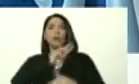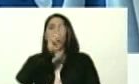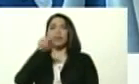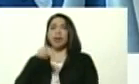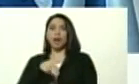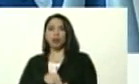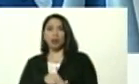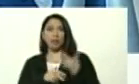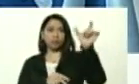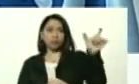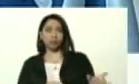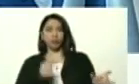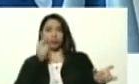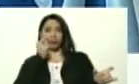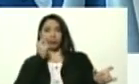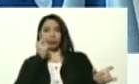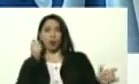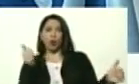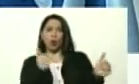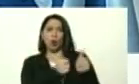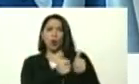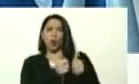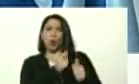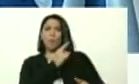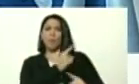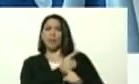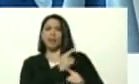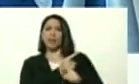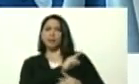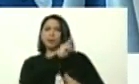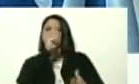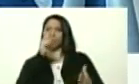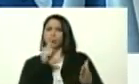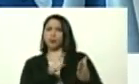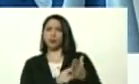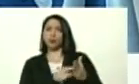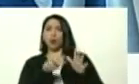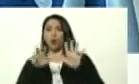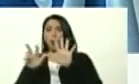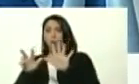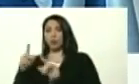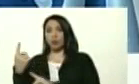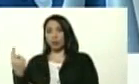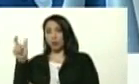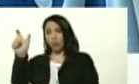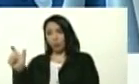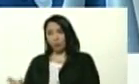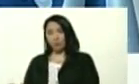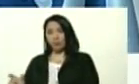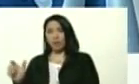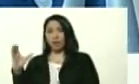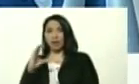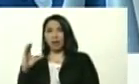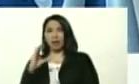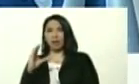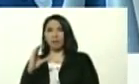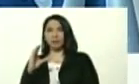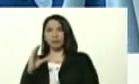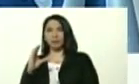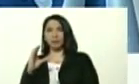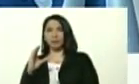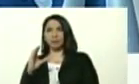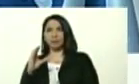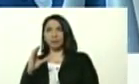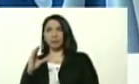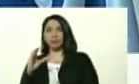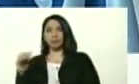nacional con competencia plena y 81 del área metropolitana de Caracas